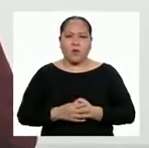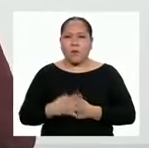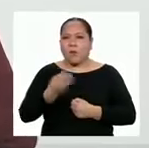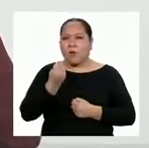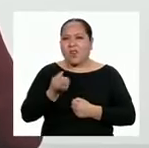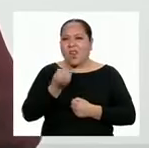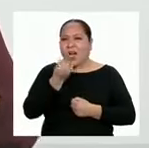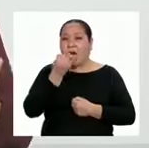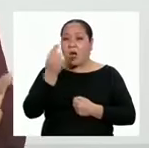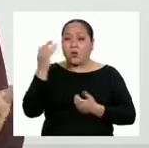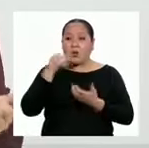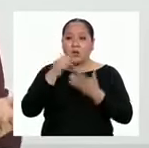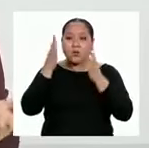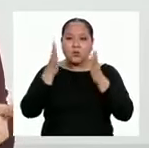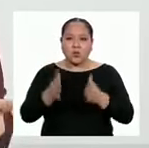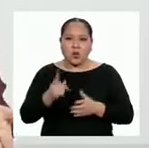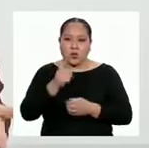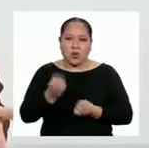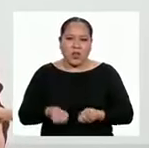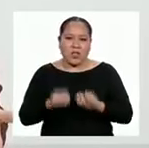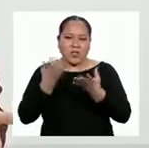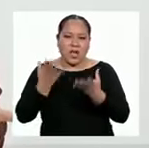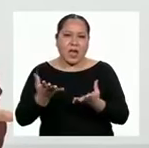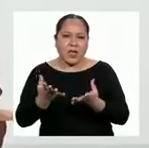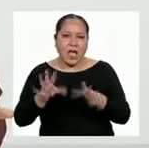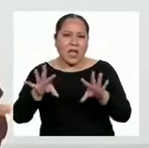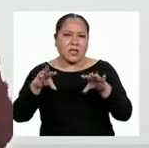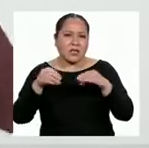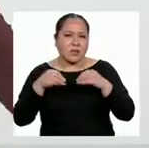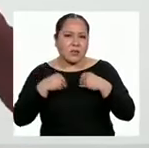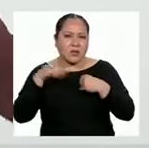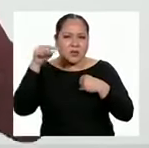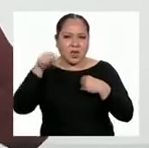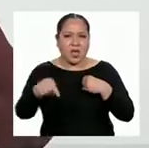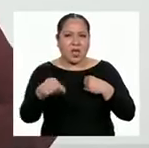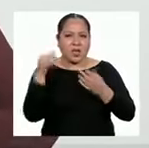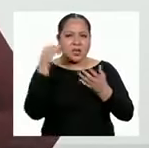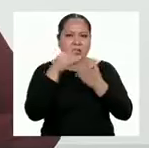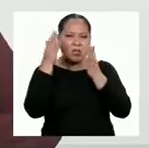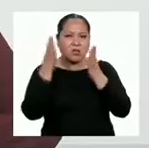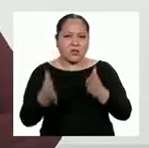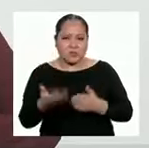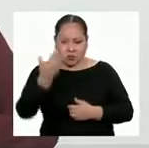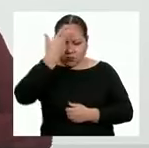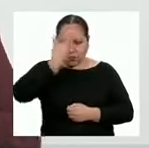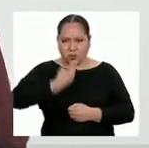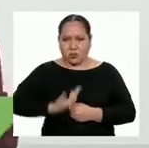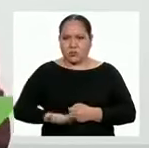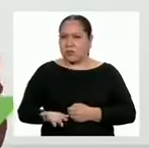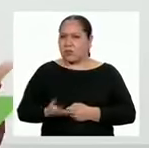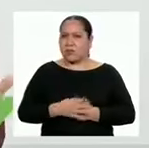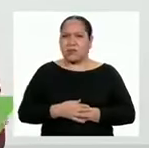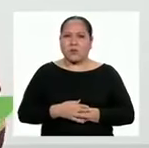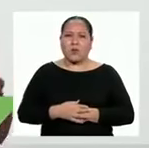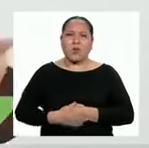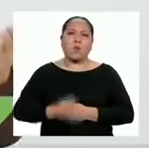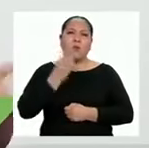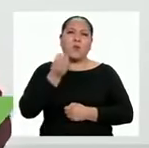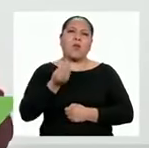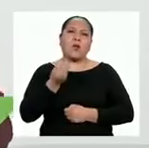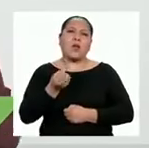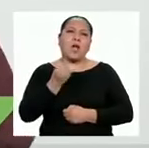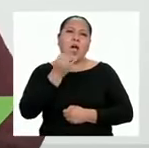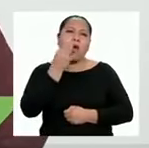y algunos estudiantes no le brindan seguridad y aceptación a este chico tal y como es? ¿Por qué hay